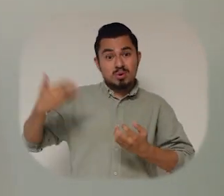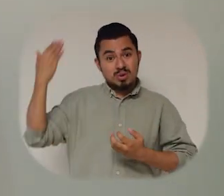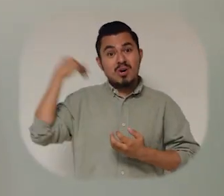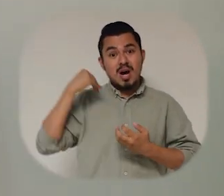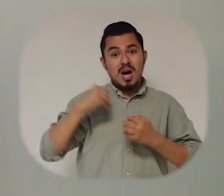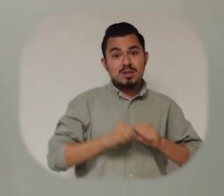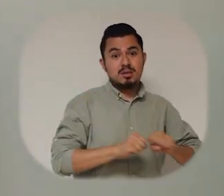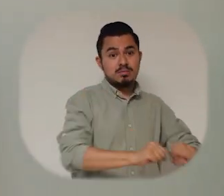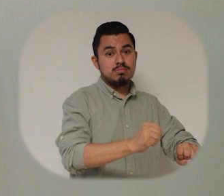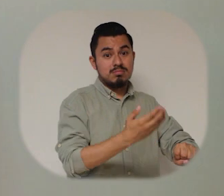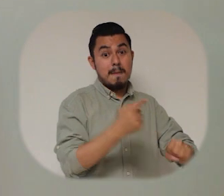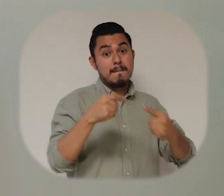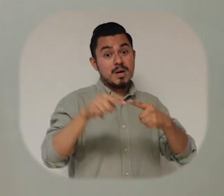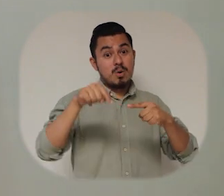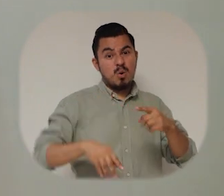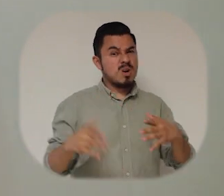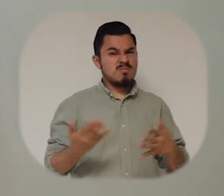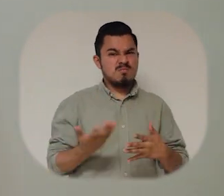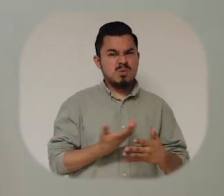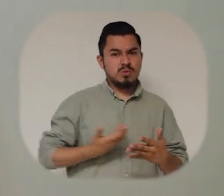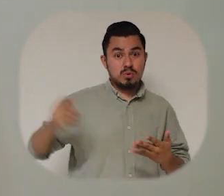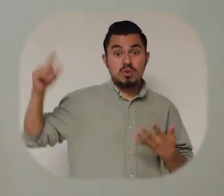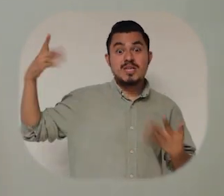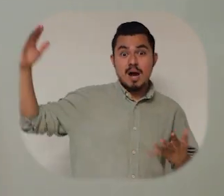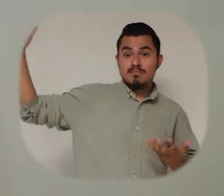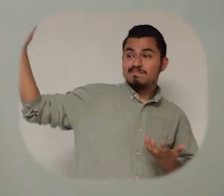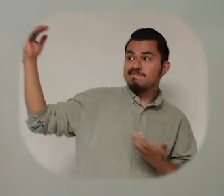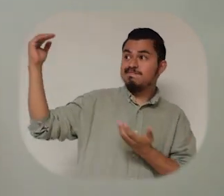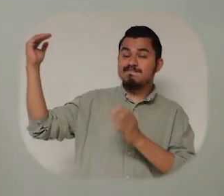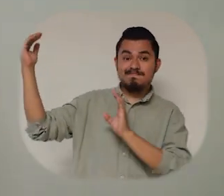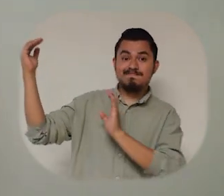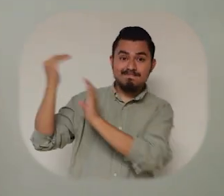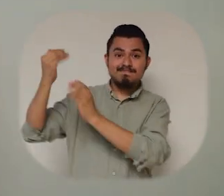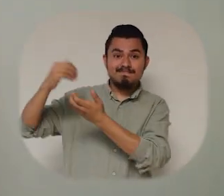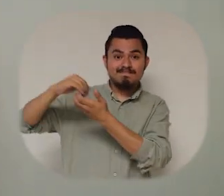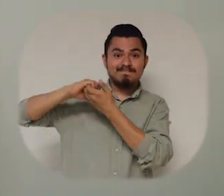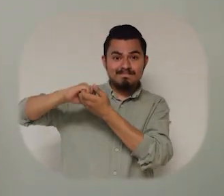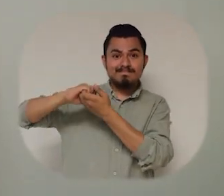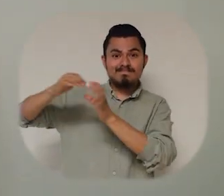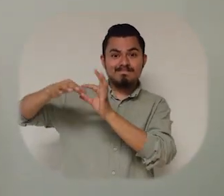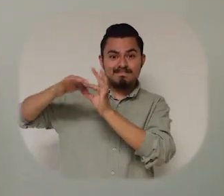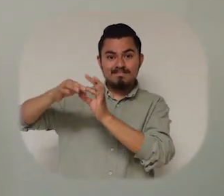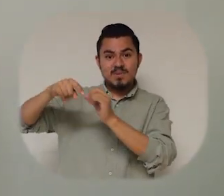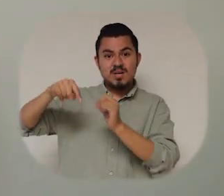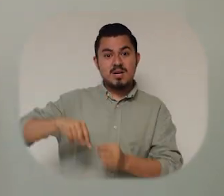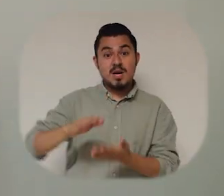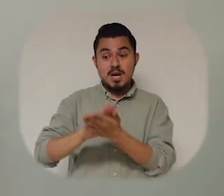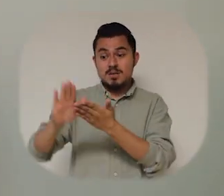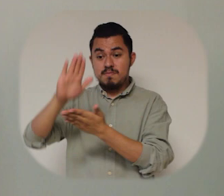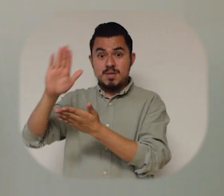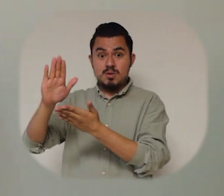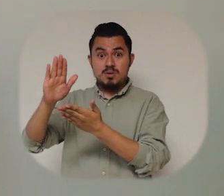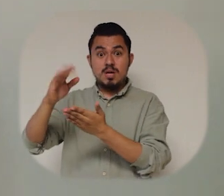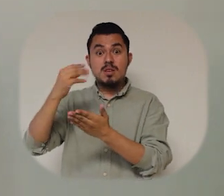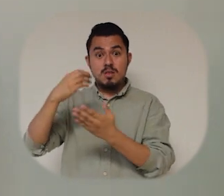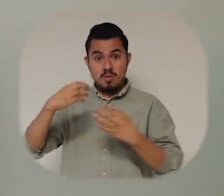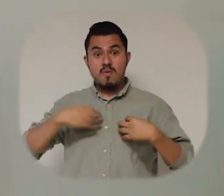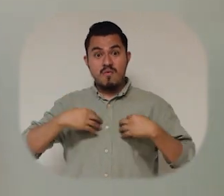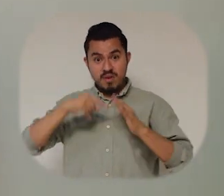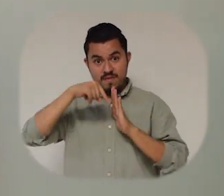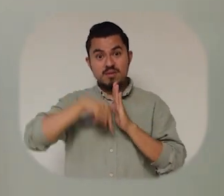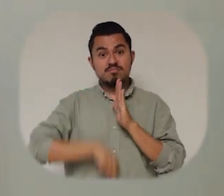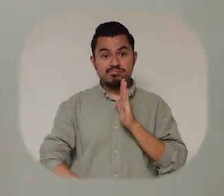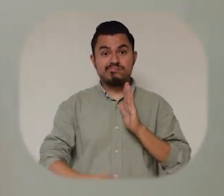de Dios mora en nosotros ahora. El Espíritu Santo mora en nosotros. Ha terminado nuestro pasado. Caminamos con el Espíritu